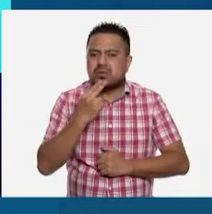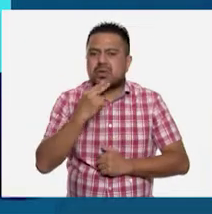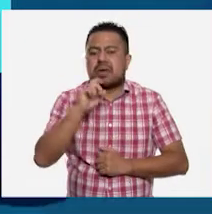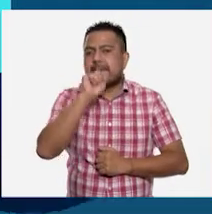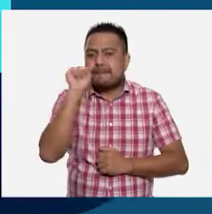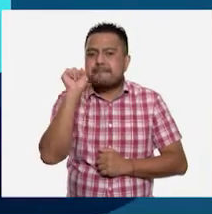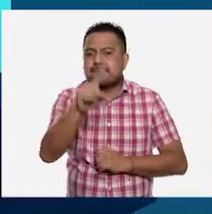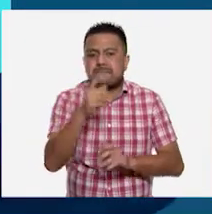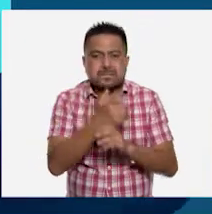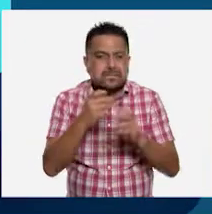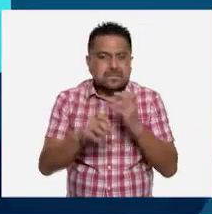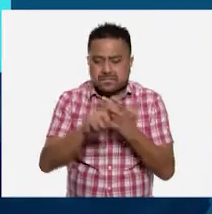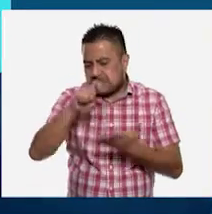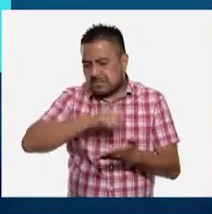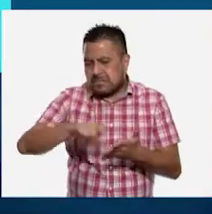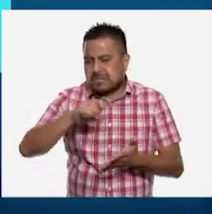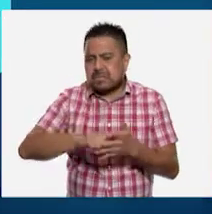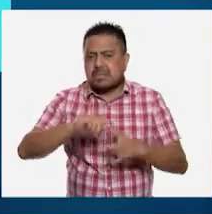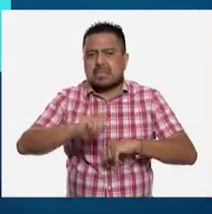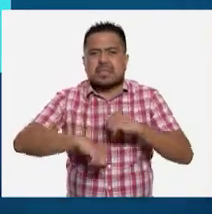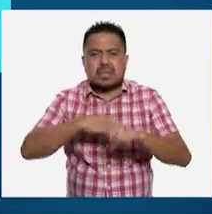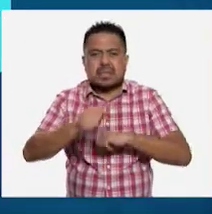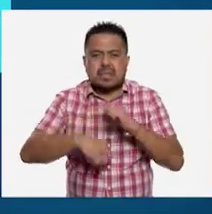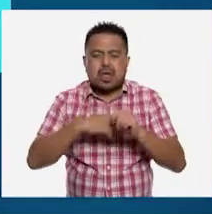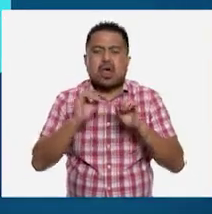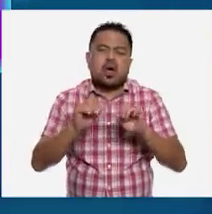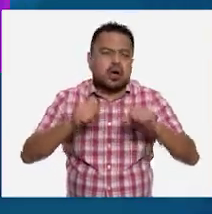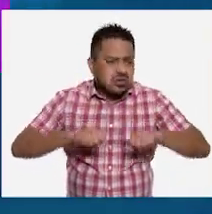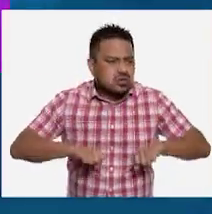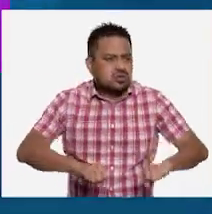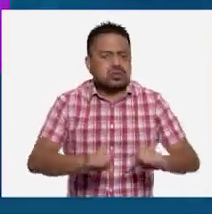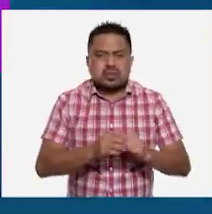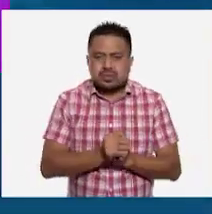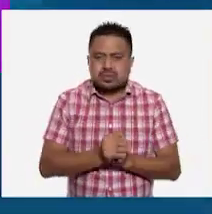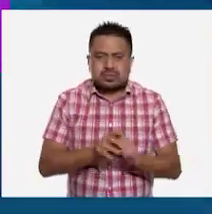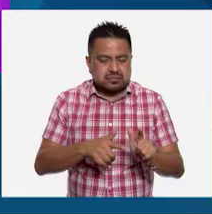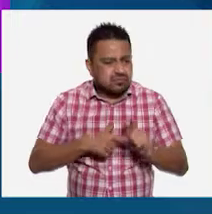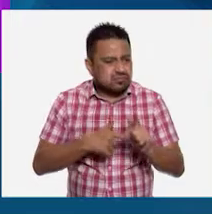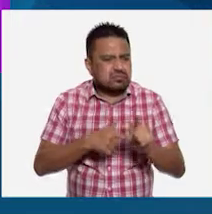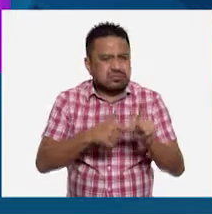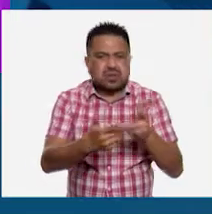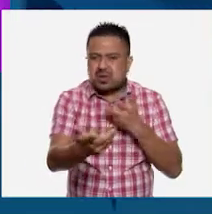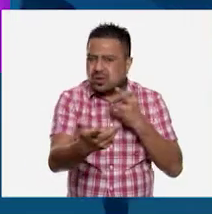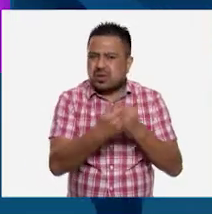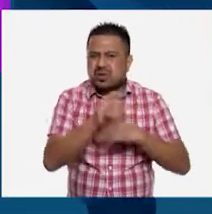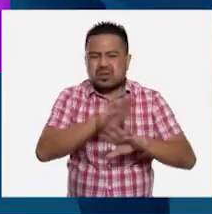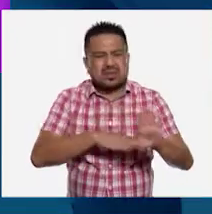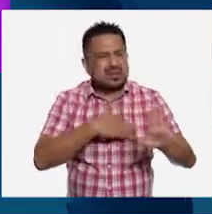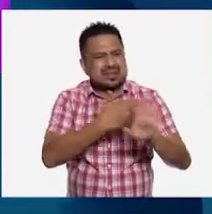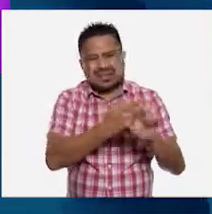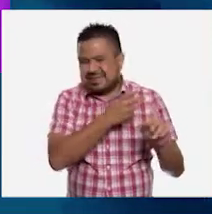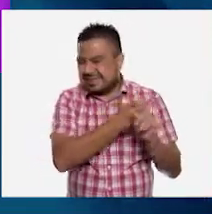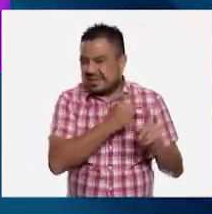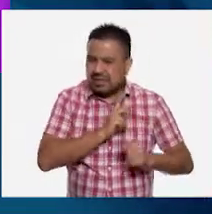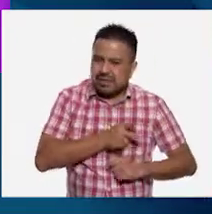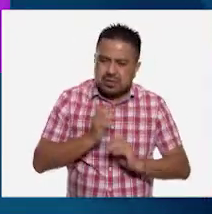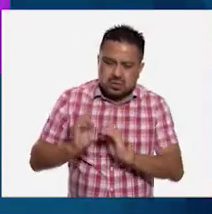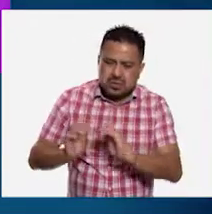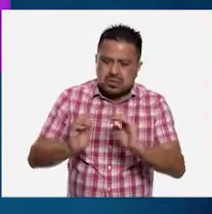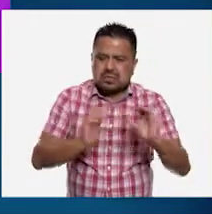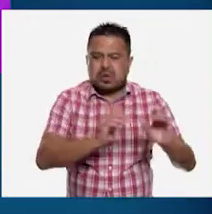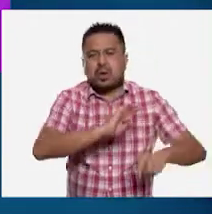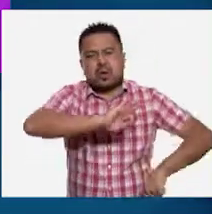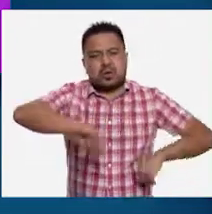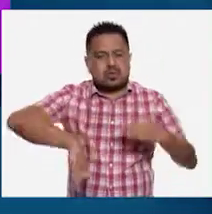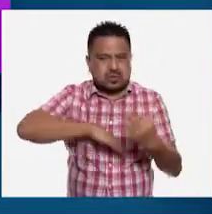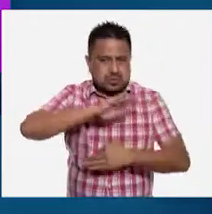las cosas que compres en la tienda o en el supermercado. Sigamos luchando juntos contra este virus, cuidándonos los unos